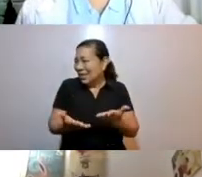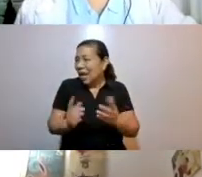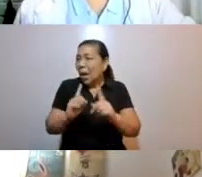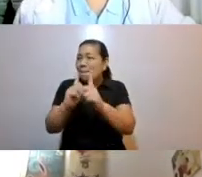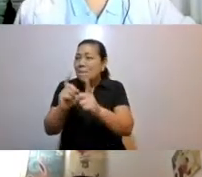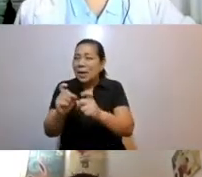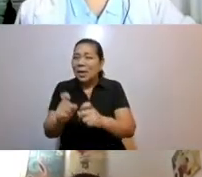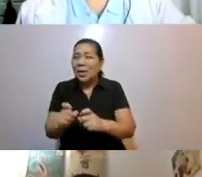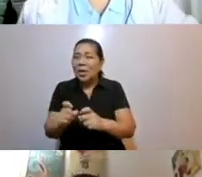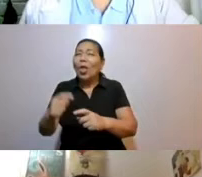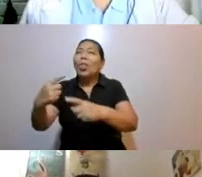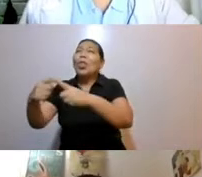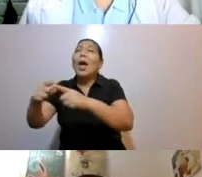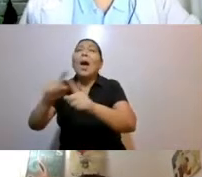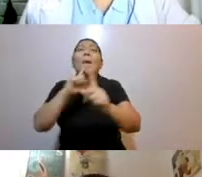consultado con